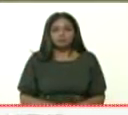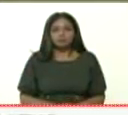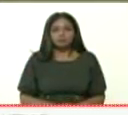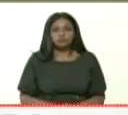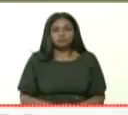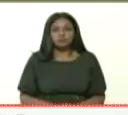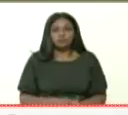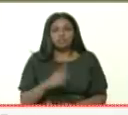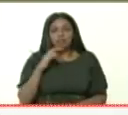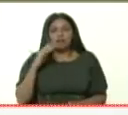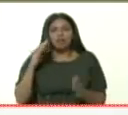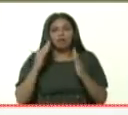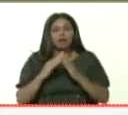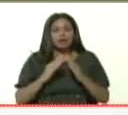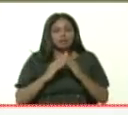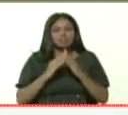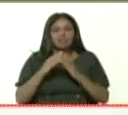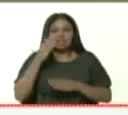Estuvo en la casa de Pique.